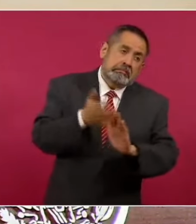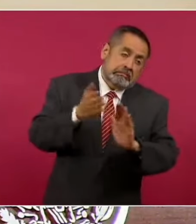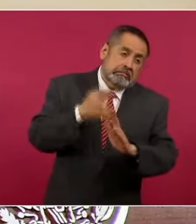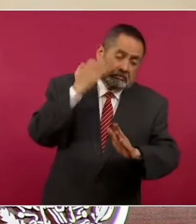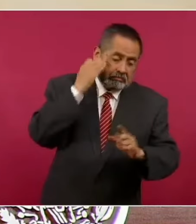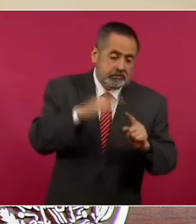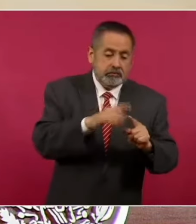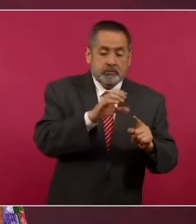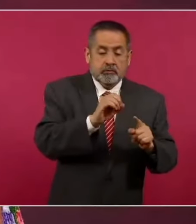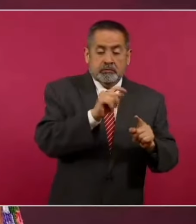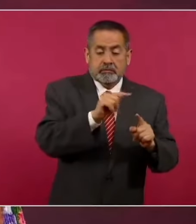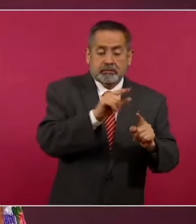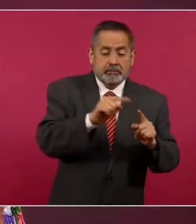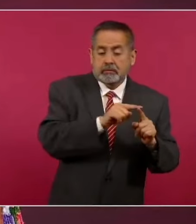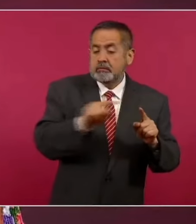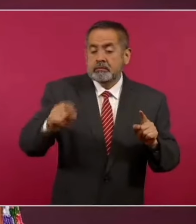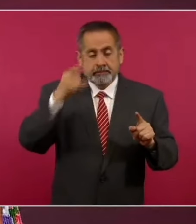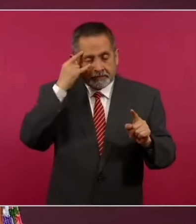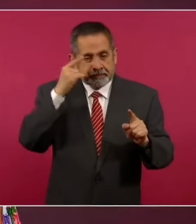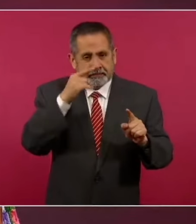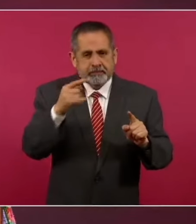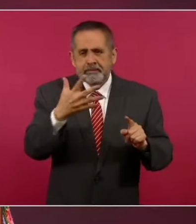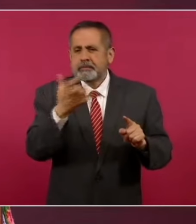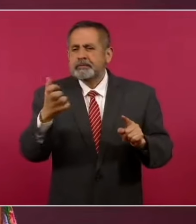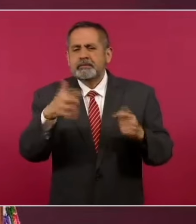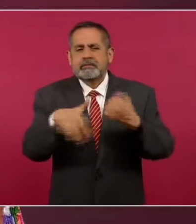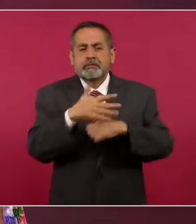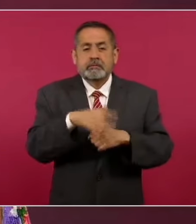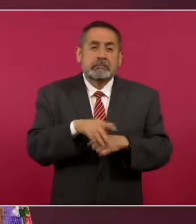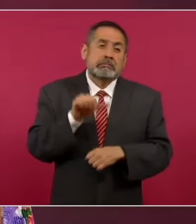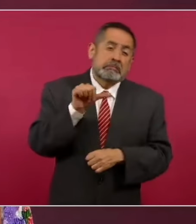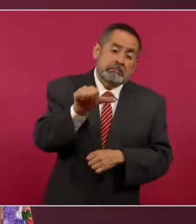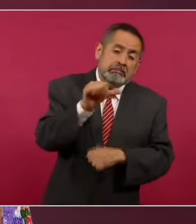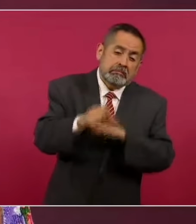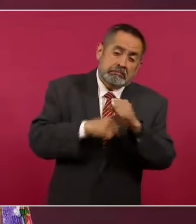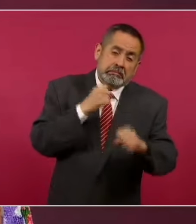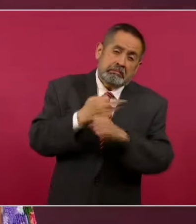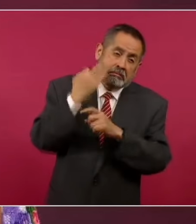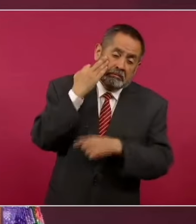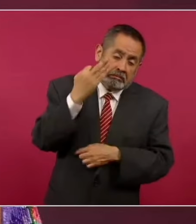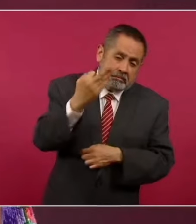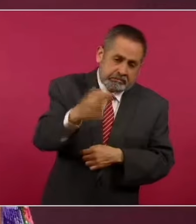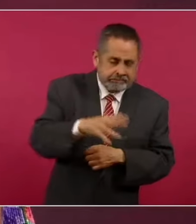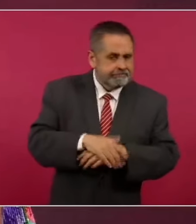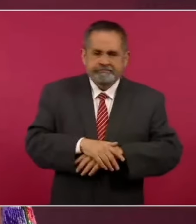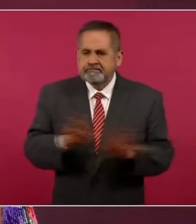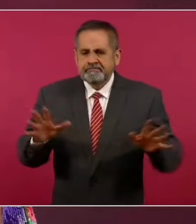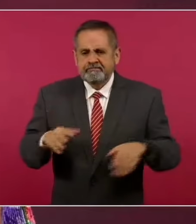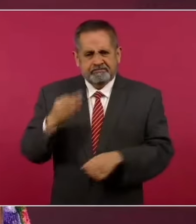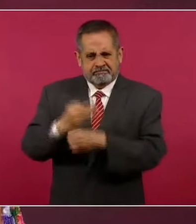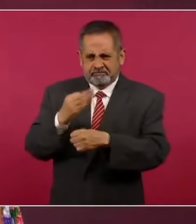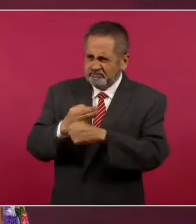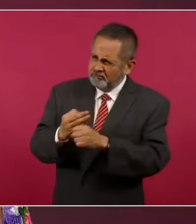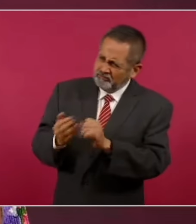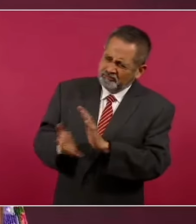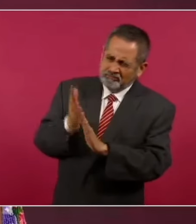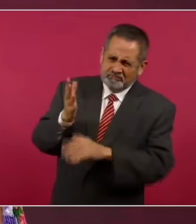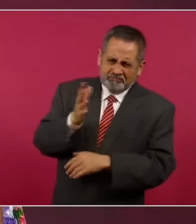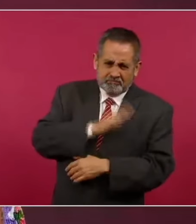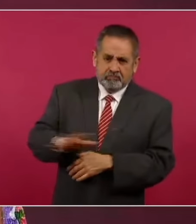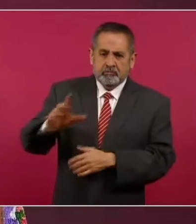a Campeche, 500 kilómetros, 16 años. Y hoy se pretende hacer esta obra gigantesca